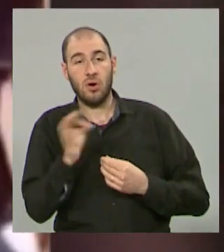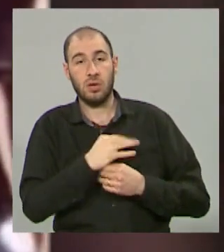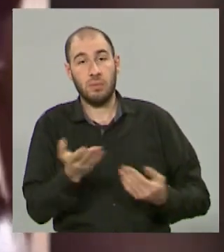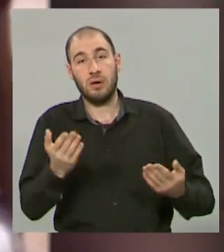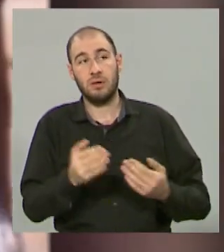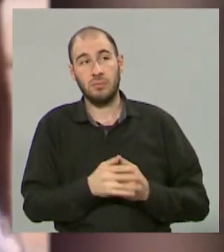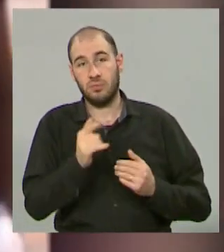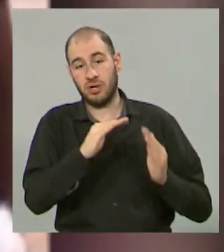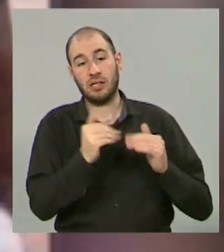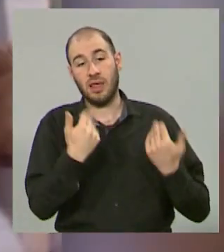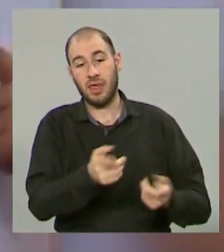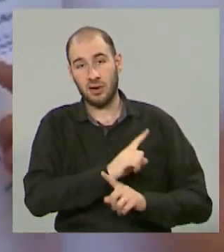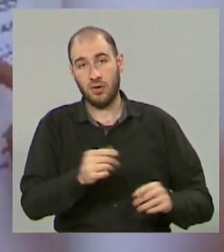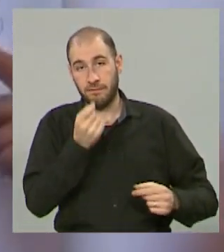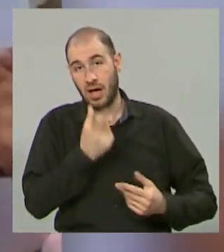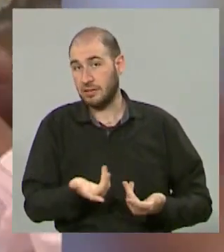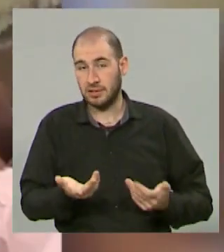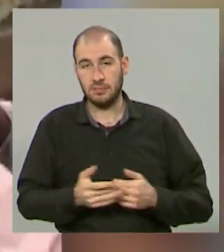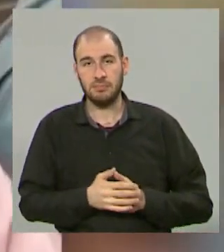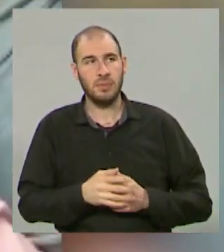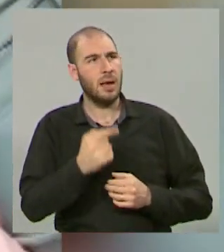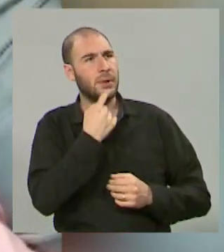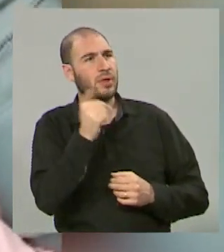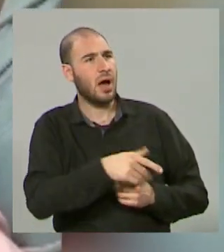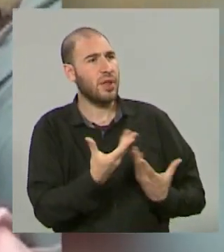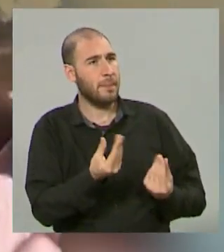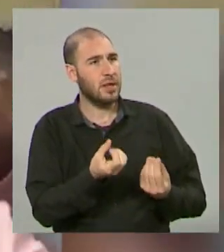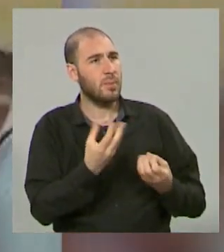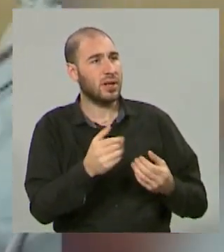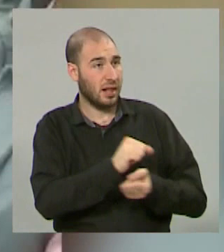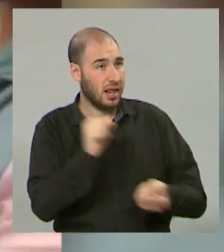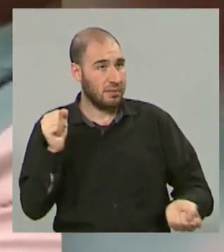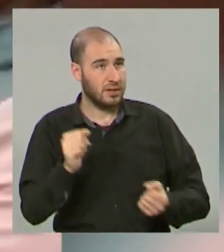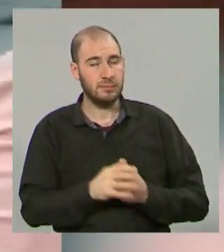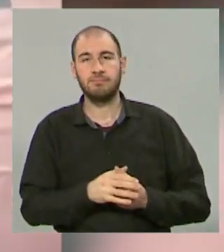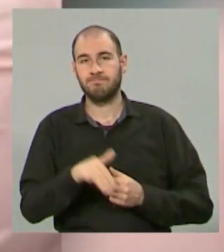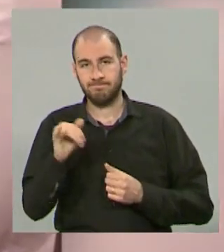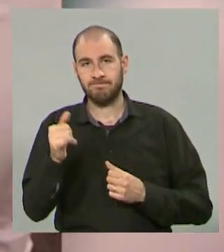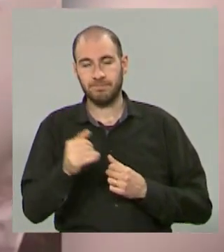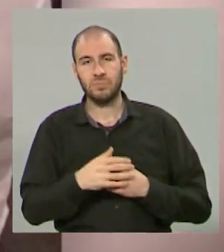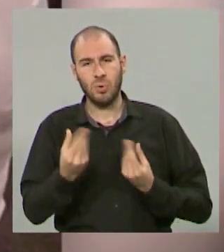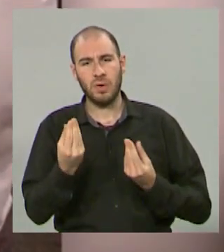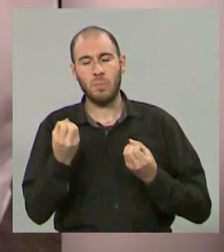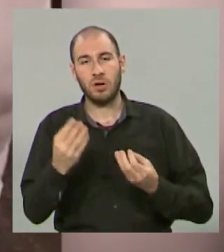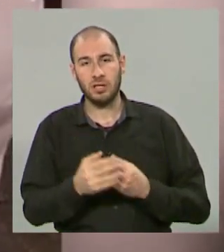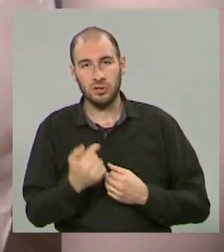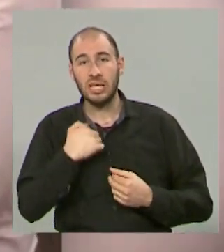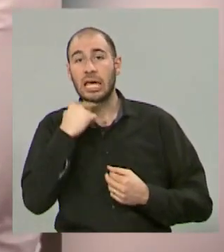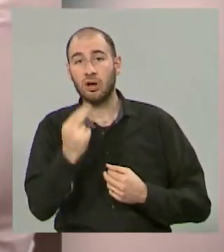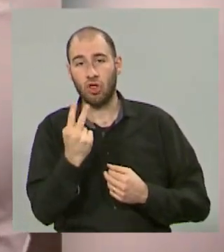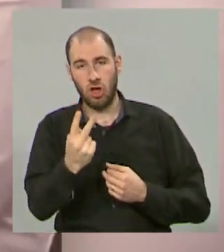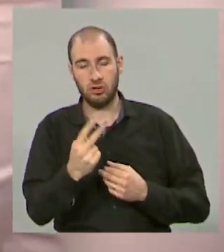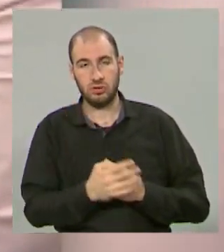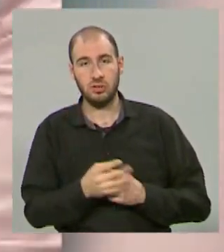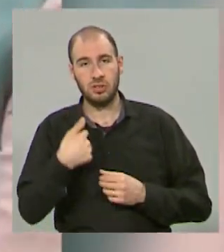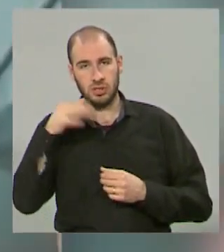no, no vas a tener la casa, así de simple, o sea. ¿Y ahora tiene miedo porque salió en libertad, Nelly? La verdad que sí tengo miedo porque yo tengo 2 hijos y bueno,